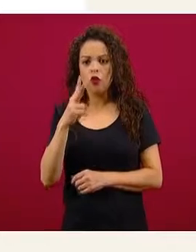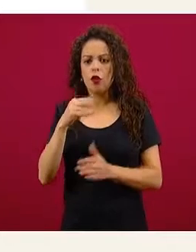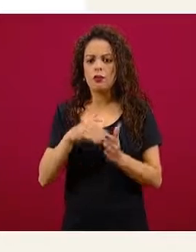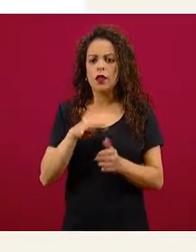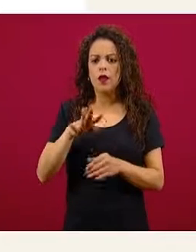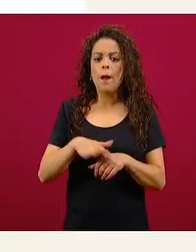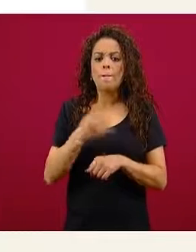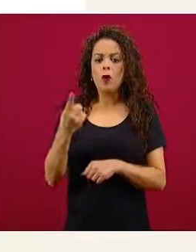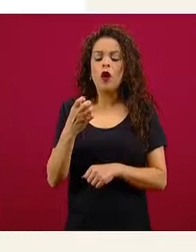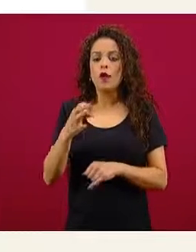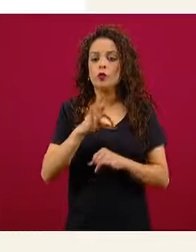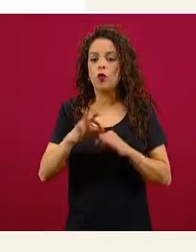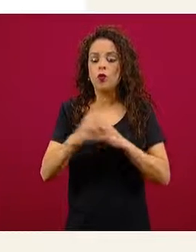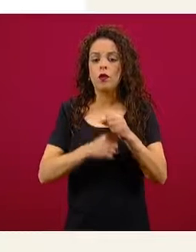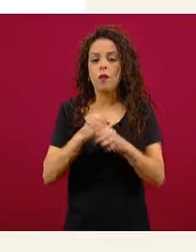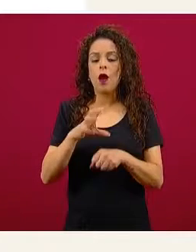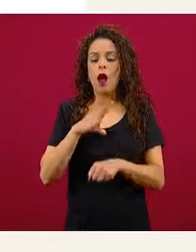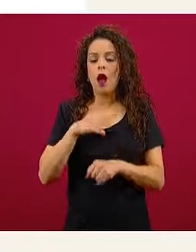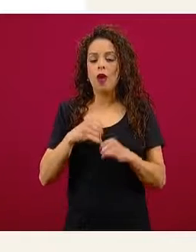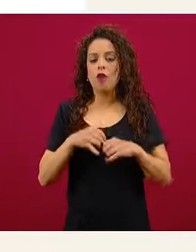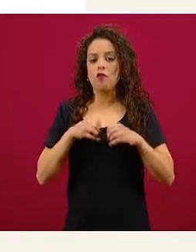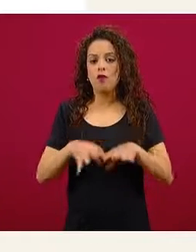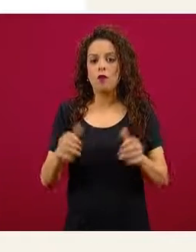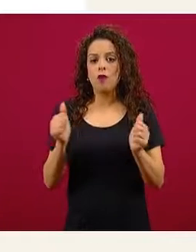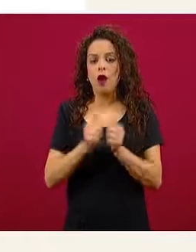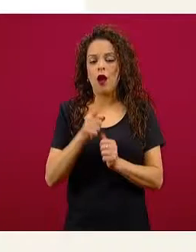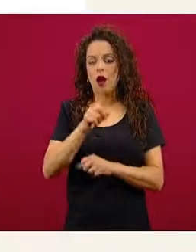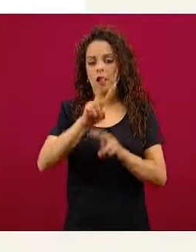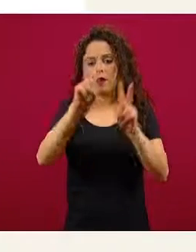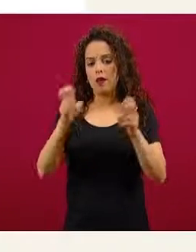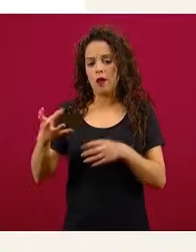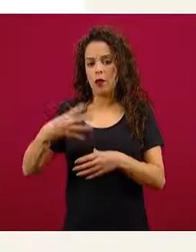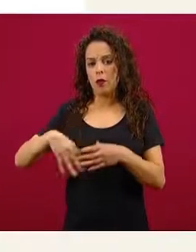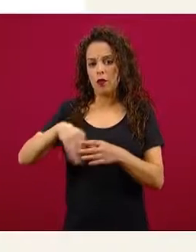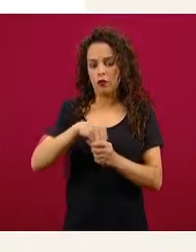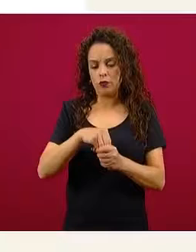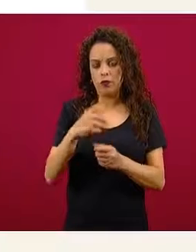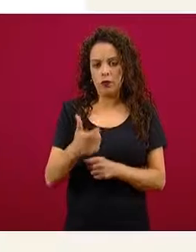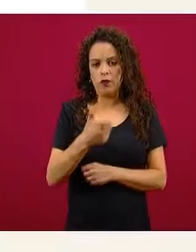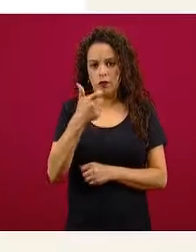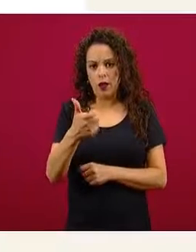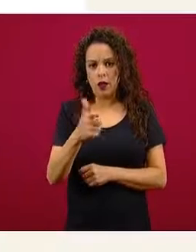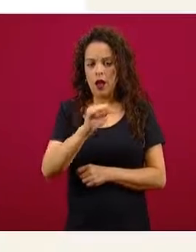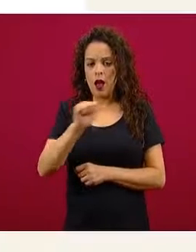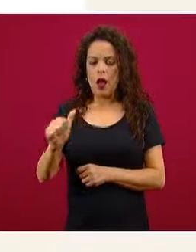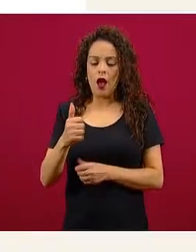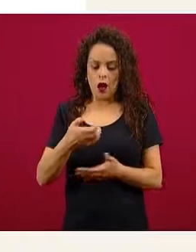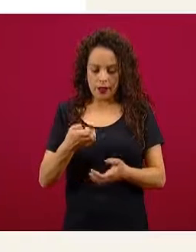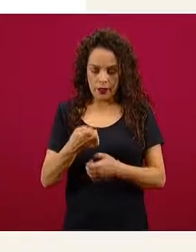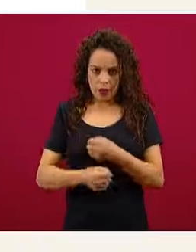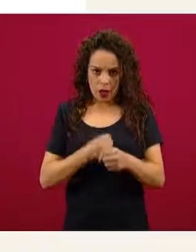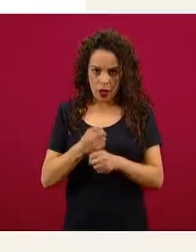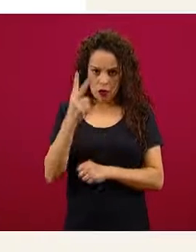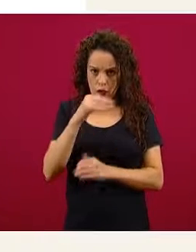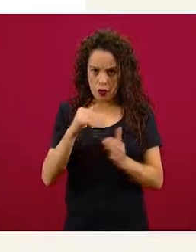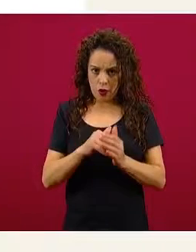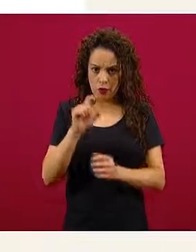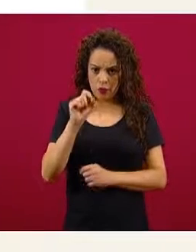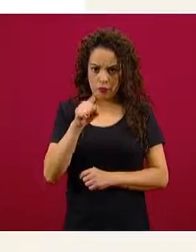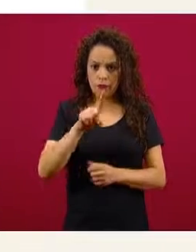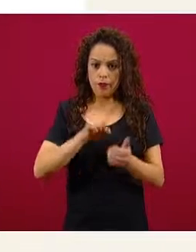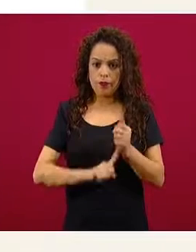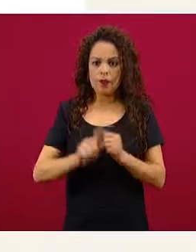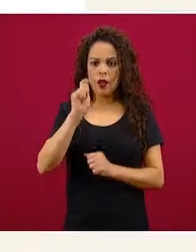tenemos información, de acuerdo al panorama de la inclusión financiera del 2020, tenemos que las sucursales,